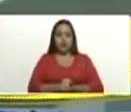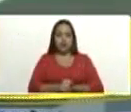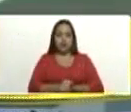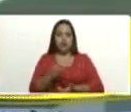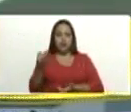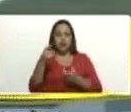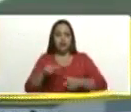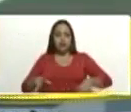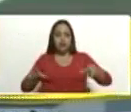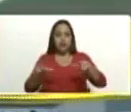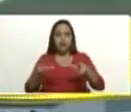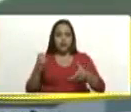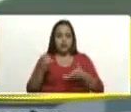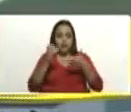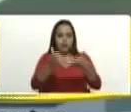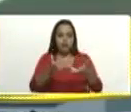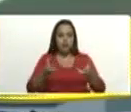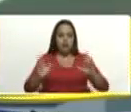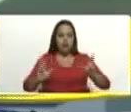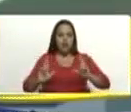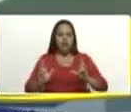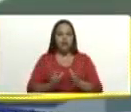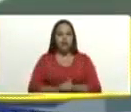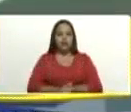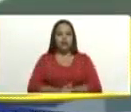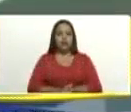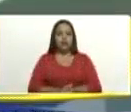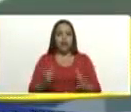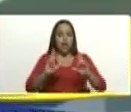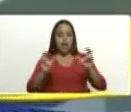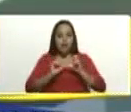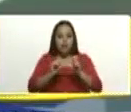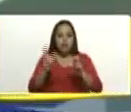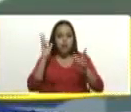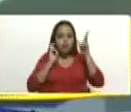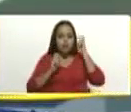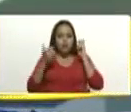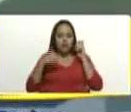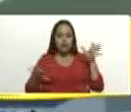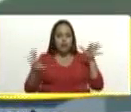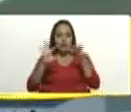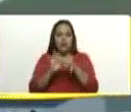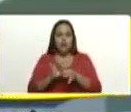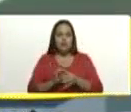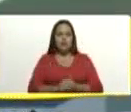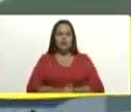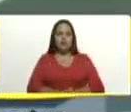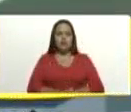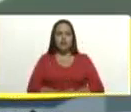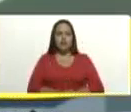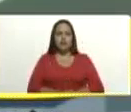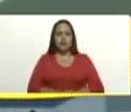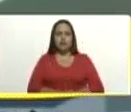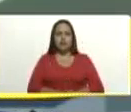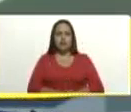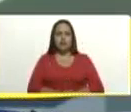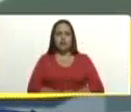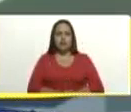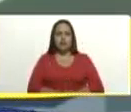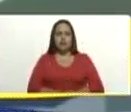los premios de radio. La radio sigue sonando y ahora articulada y multiplicándose con las